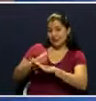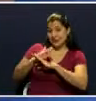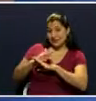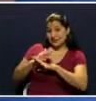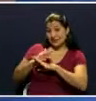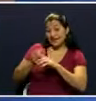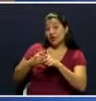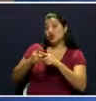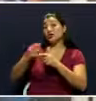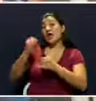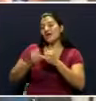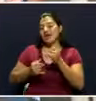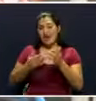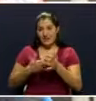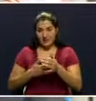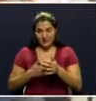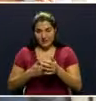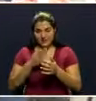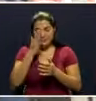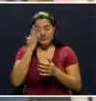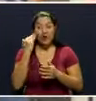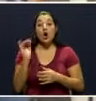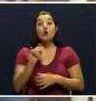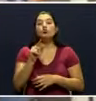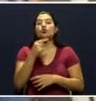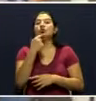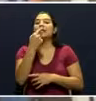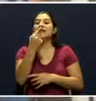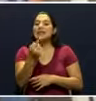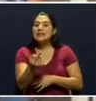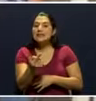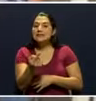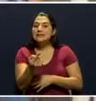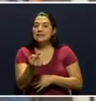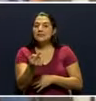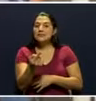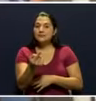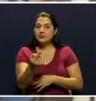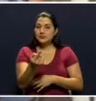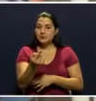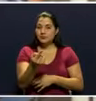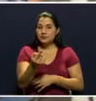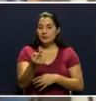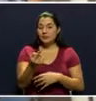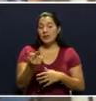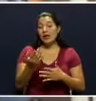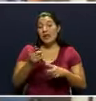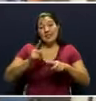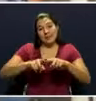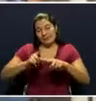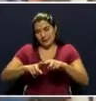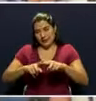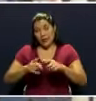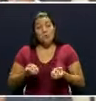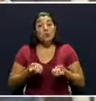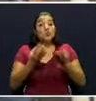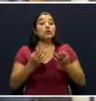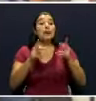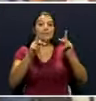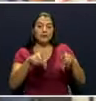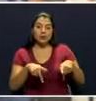termina perjudicándolos. Entonces, como usted dice, el factor de la situación, porque hay muchas personas que tienen